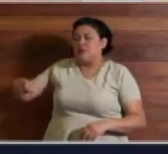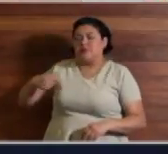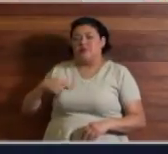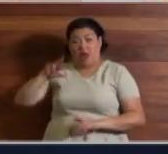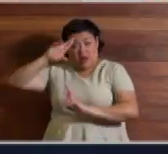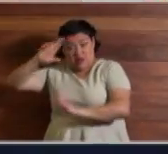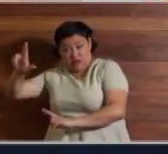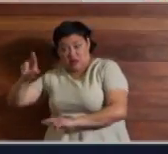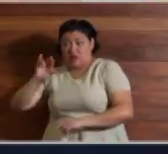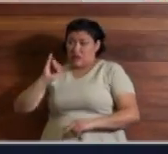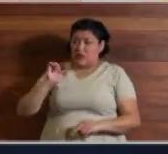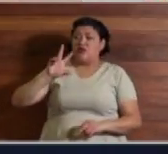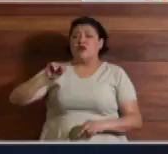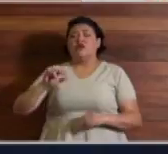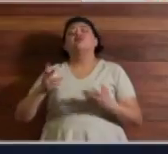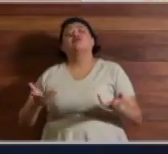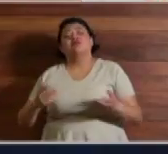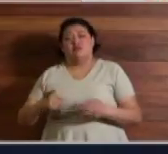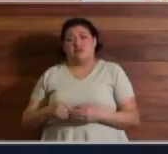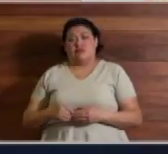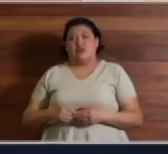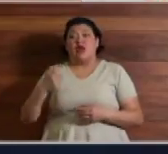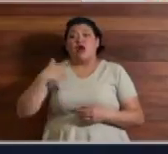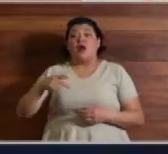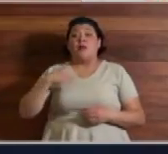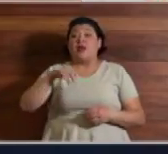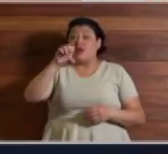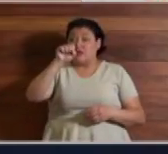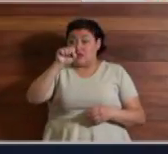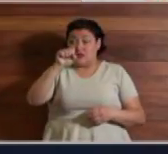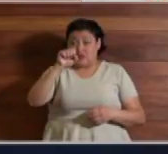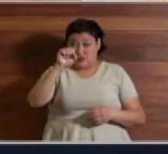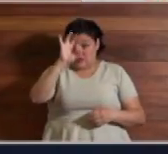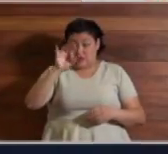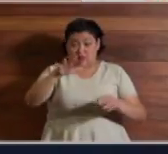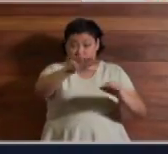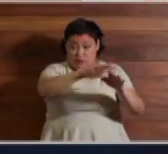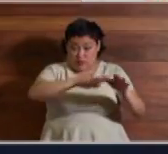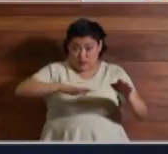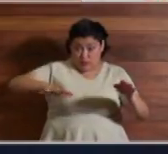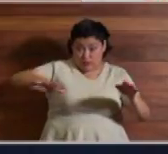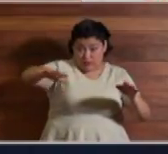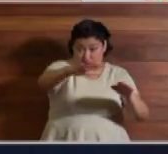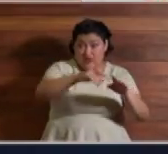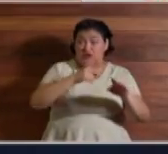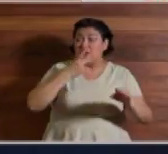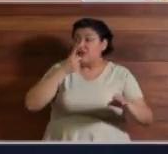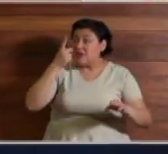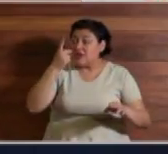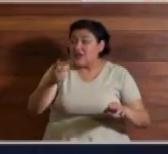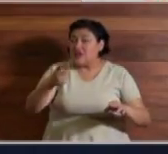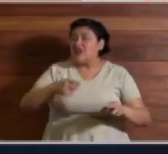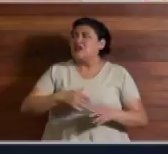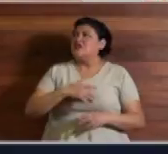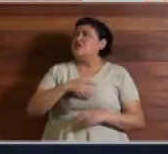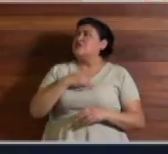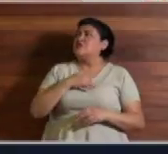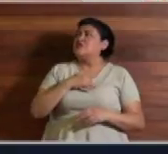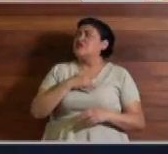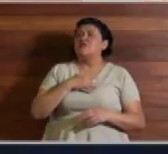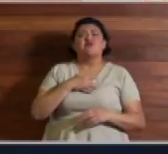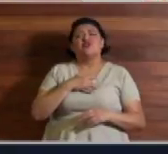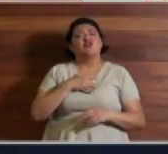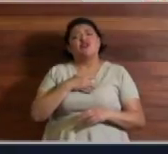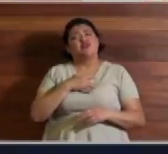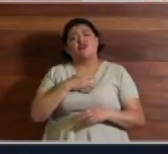siempre. Solo 3 de cada 10 mexicanos sostienen que los usos y costumbres solo deben respetarse